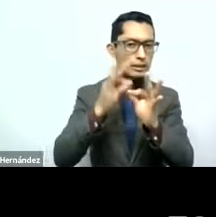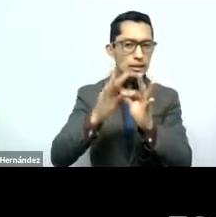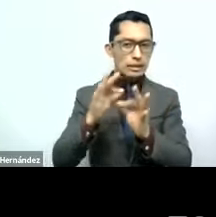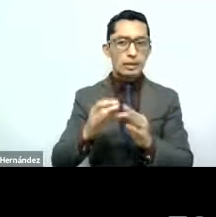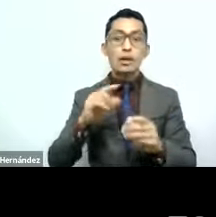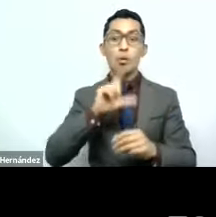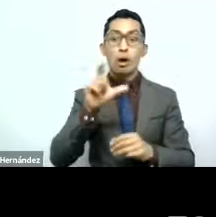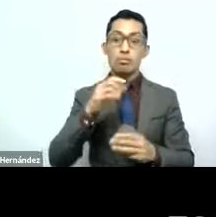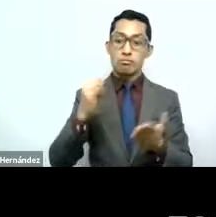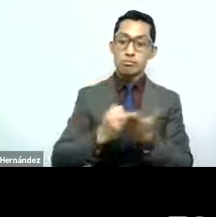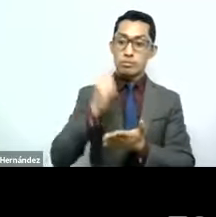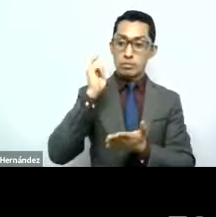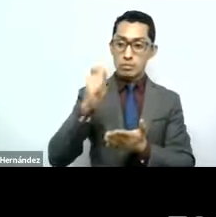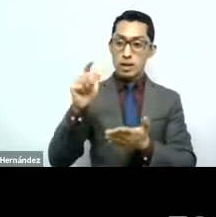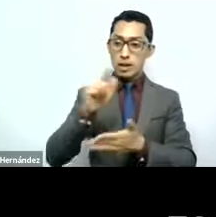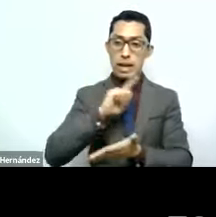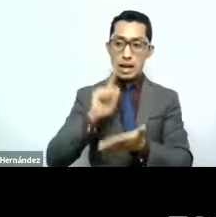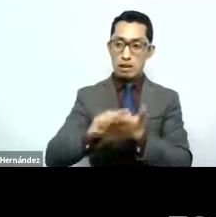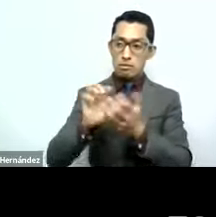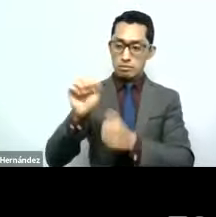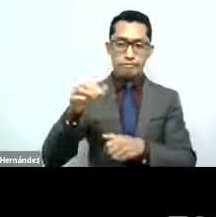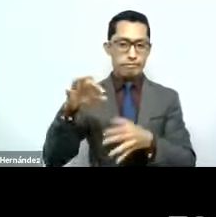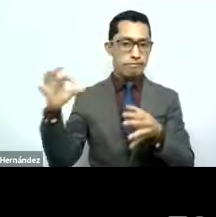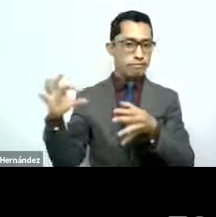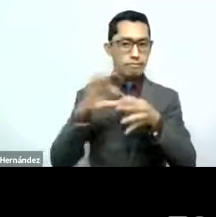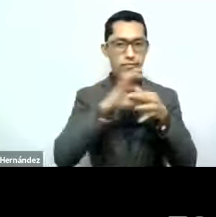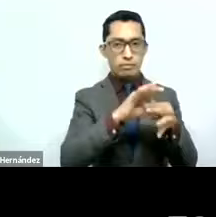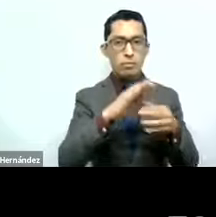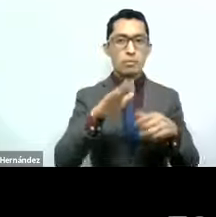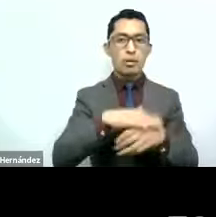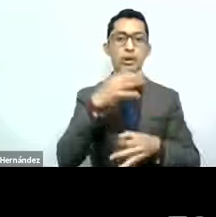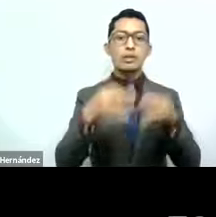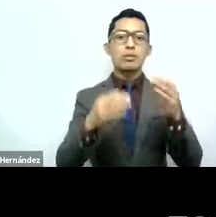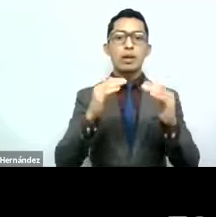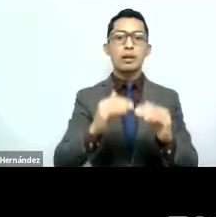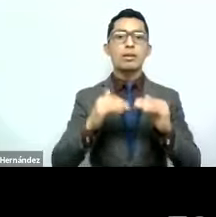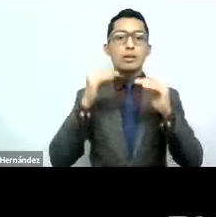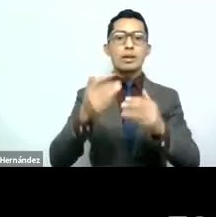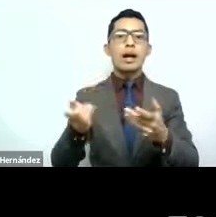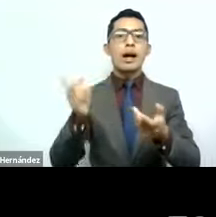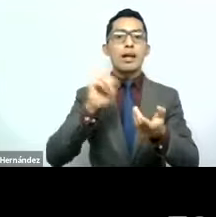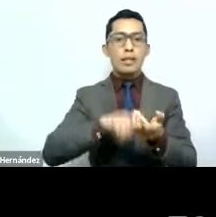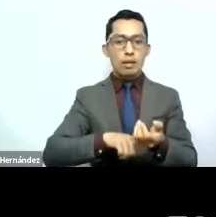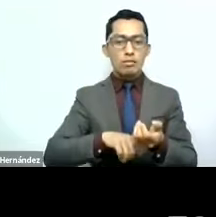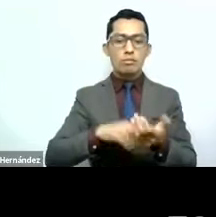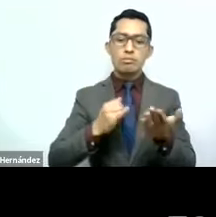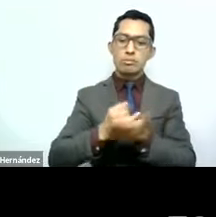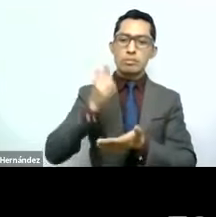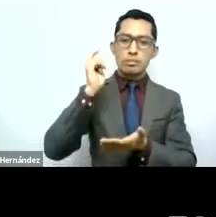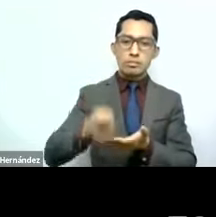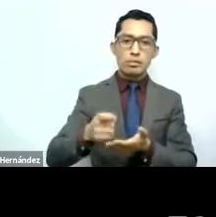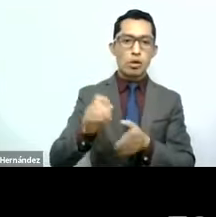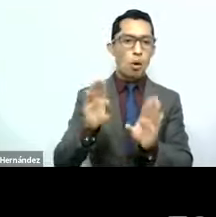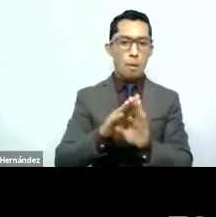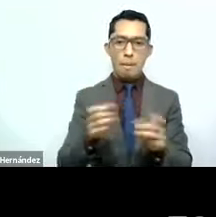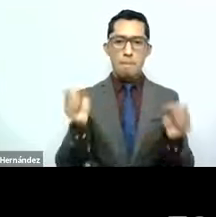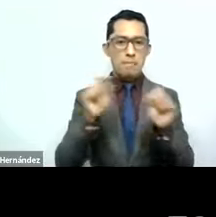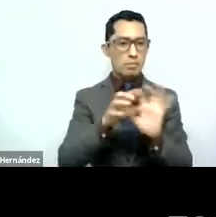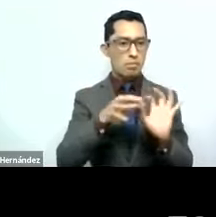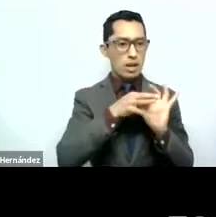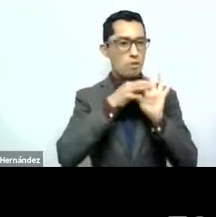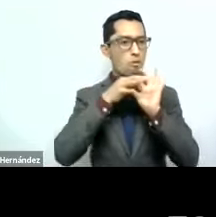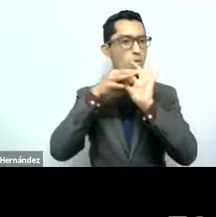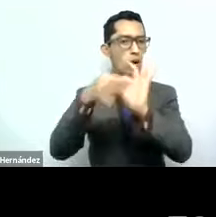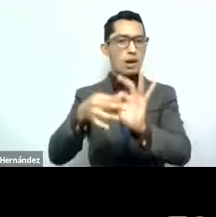las sentencias de la Corte, porque entonces la Corte va construyendo sentencias que siguen la misma línea y que van a